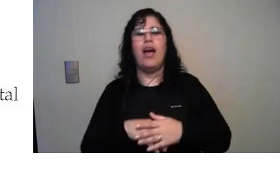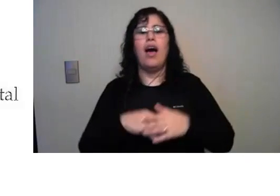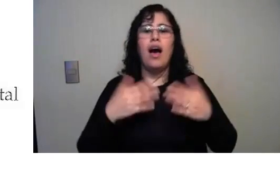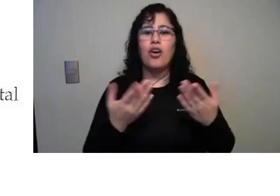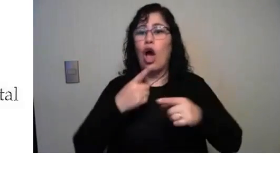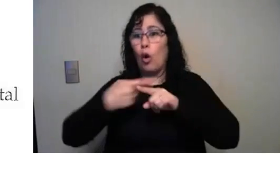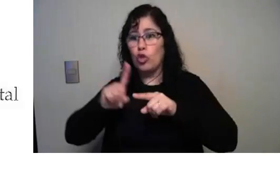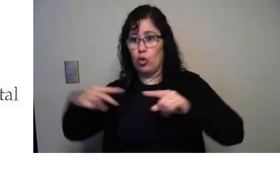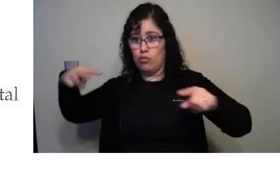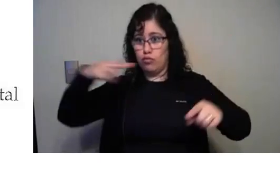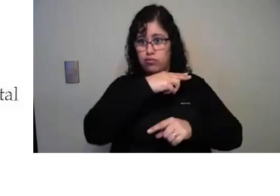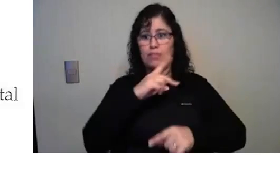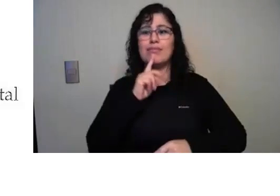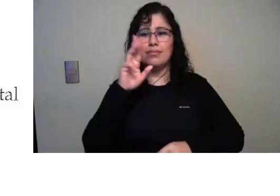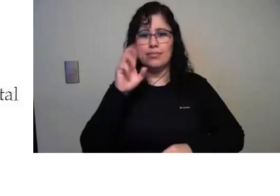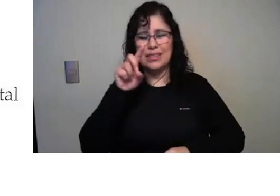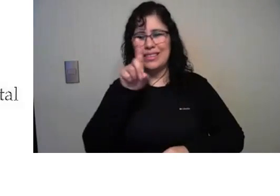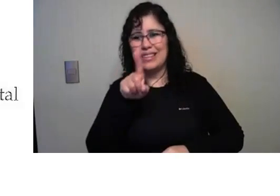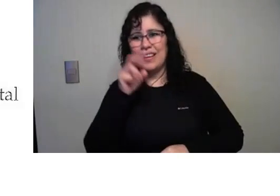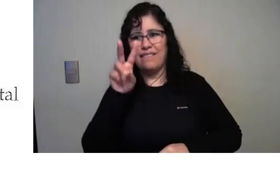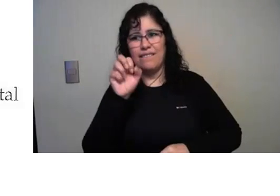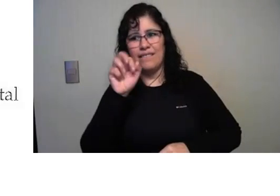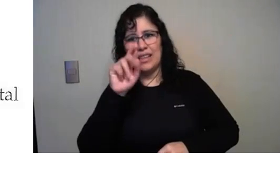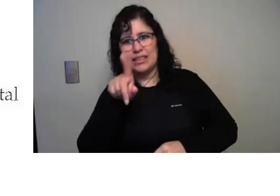este plano horizontal, y estos cortes